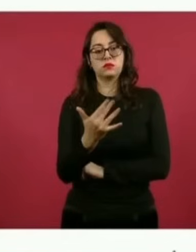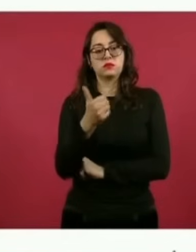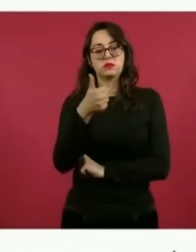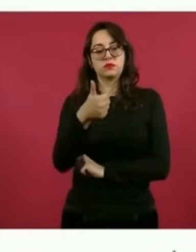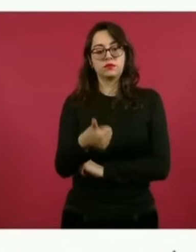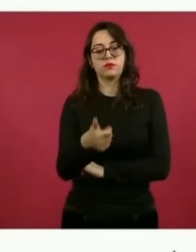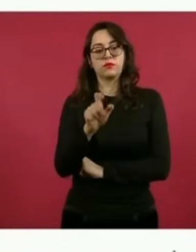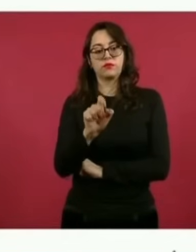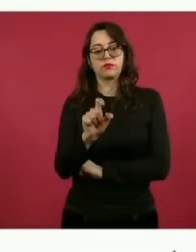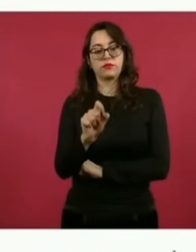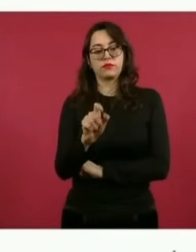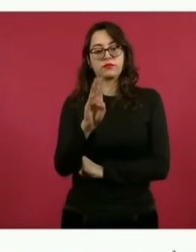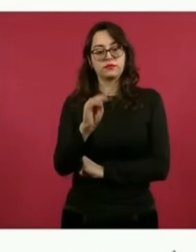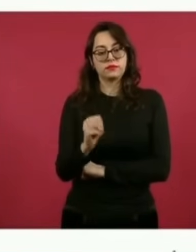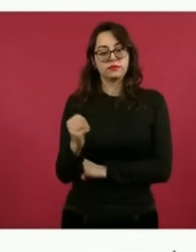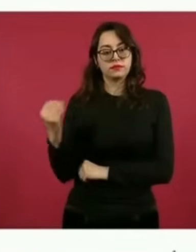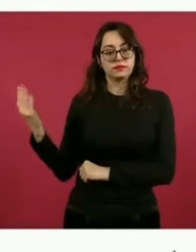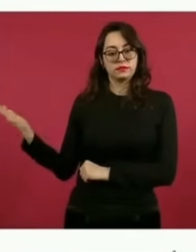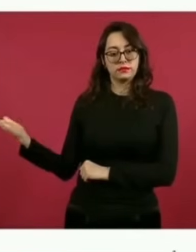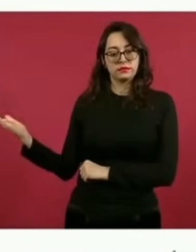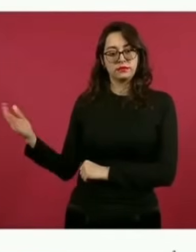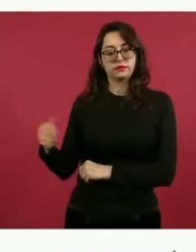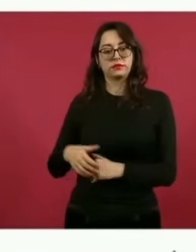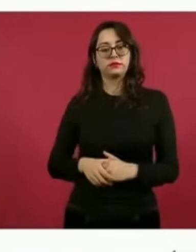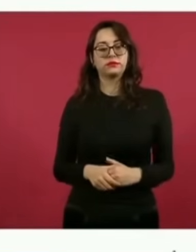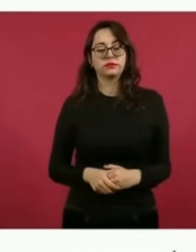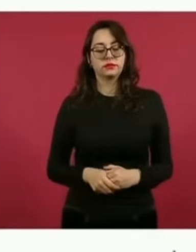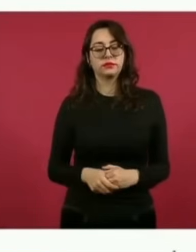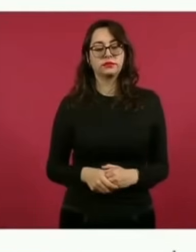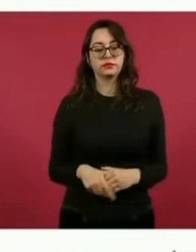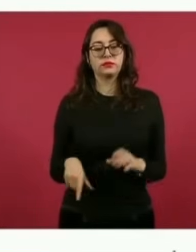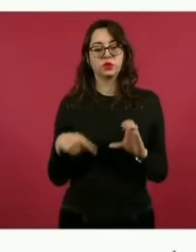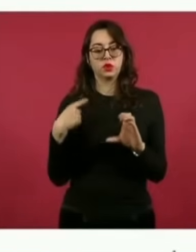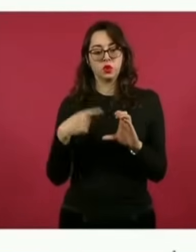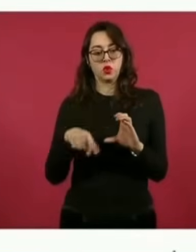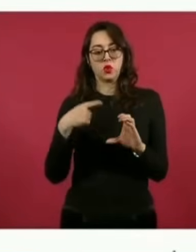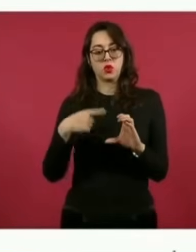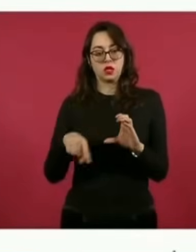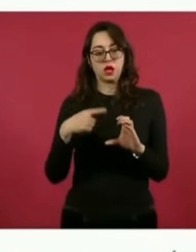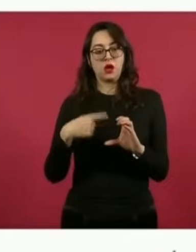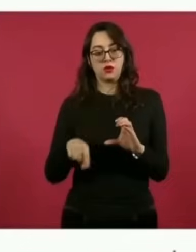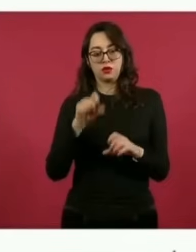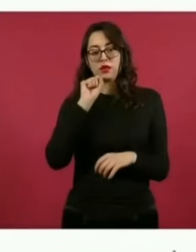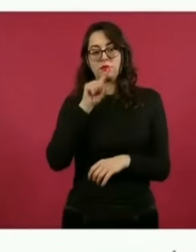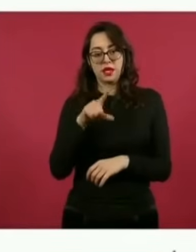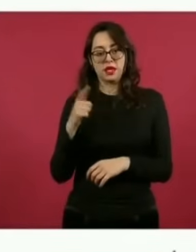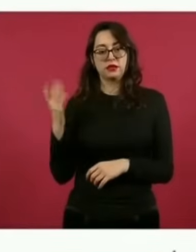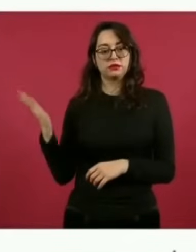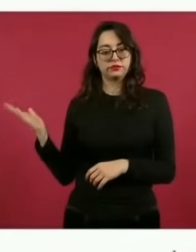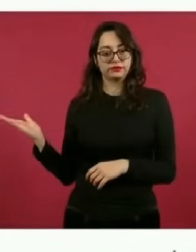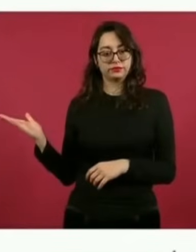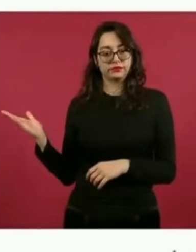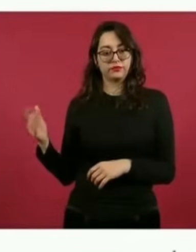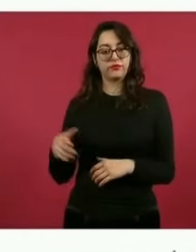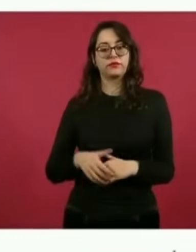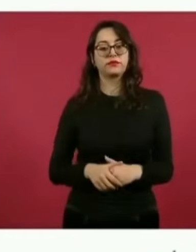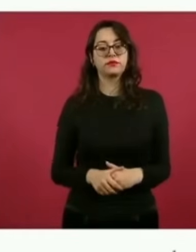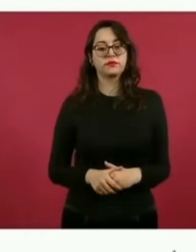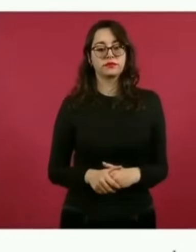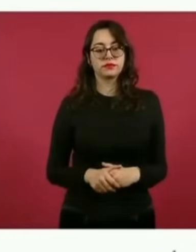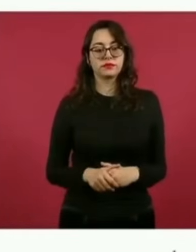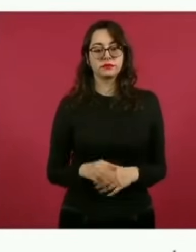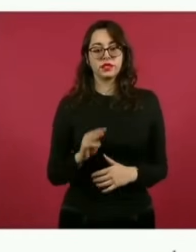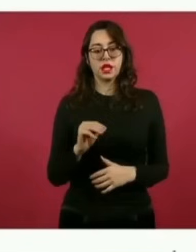58 56 29, al correo del mecanismo, que